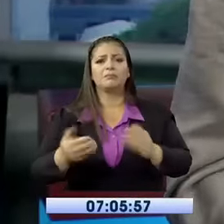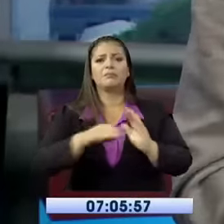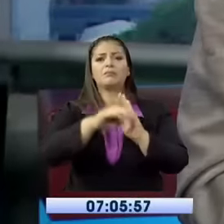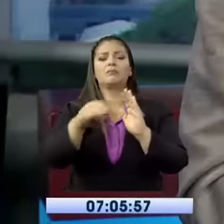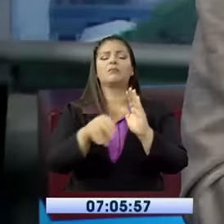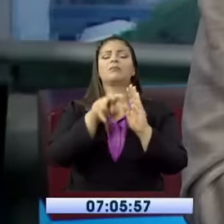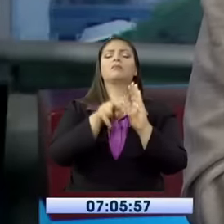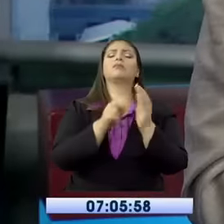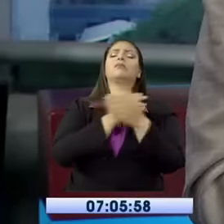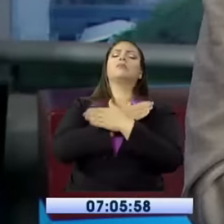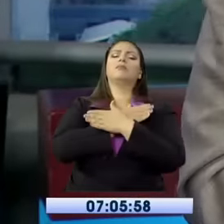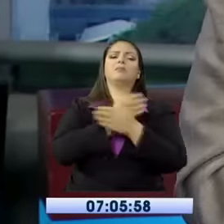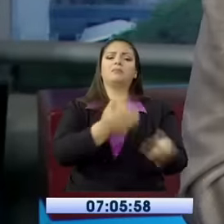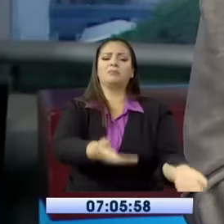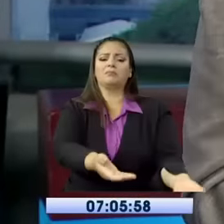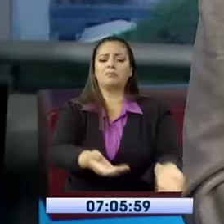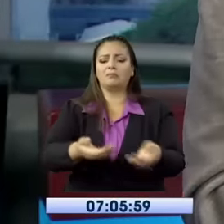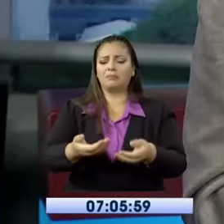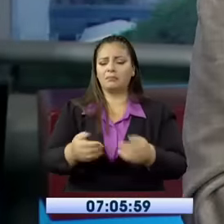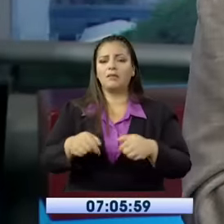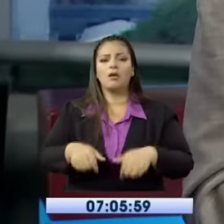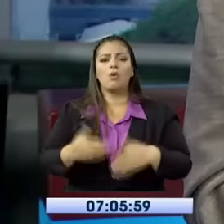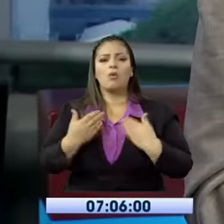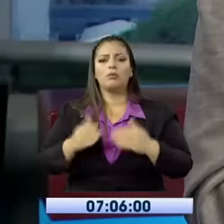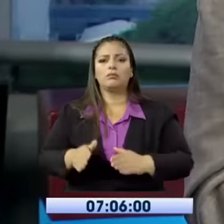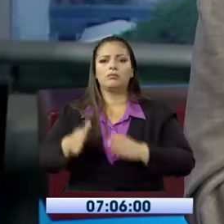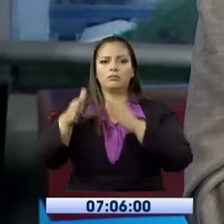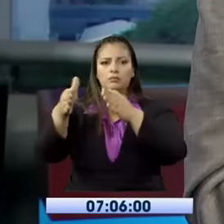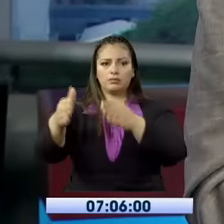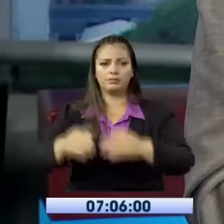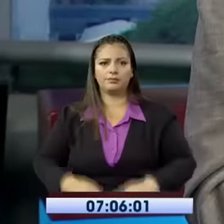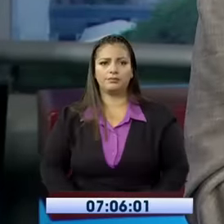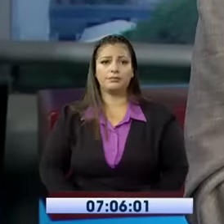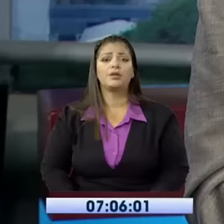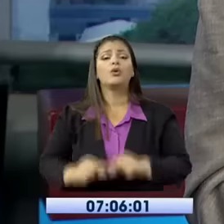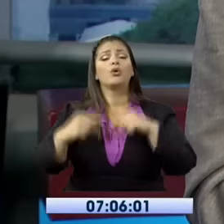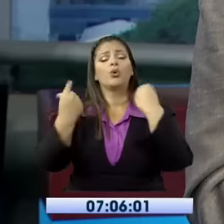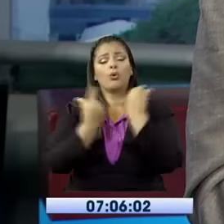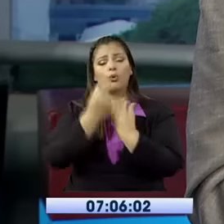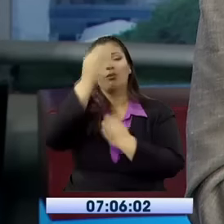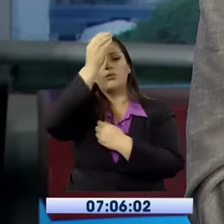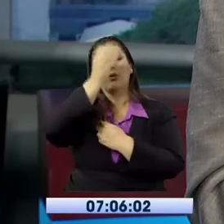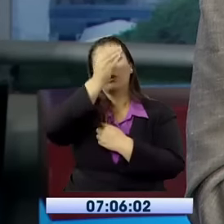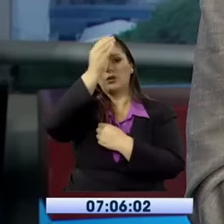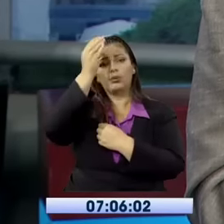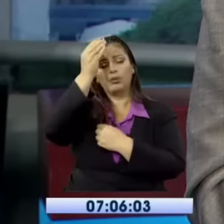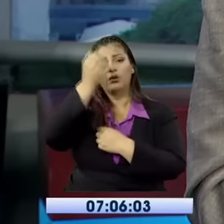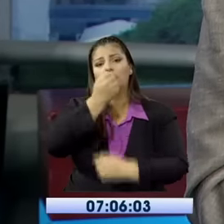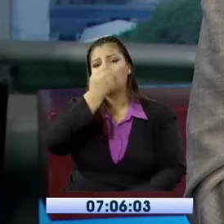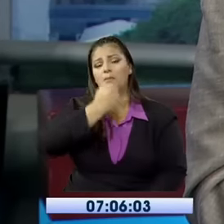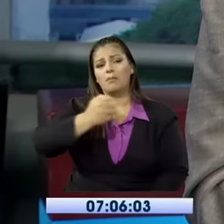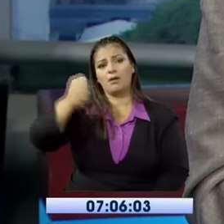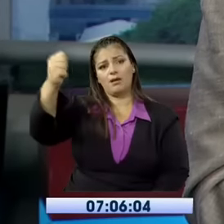los fallecidos pertenecían a una congregación católica que se dirigía a un retiro